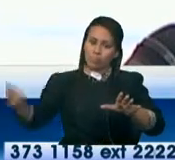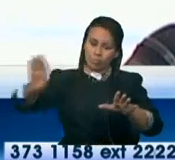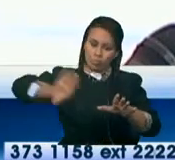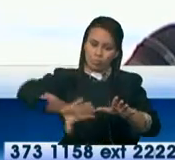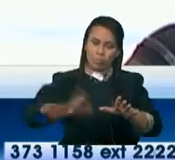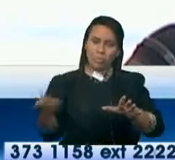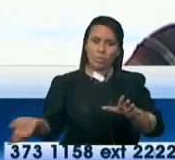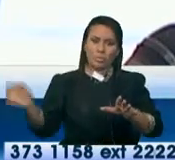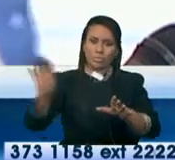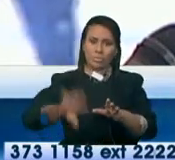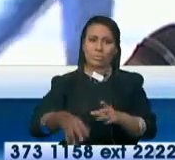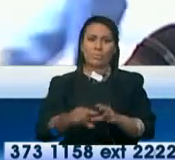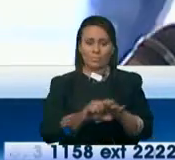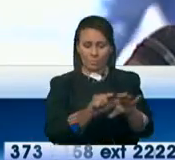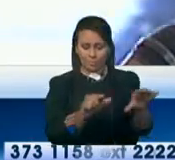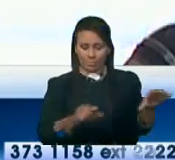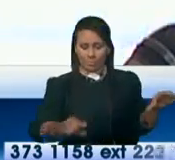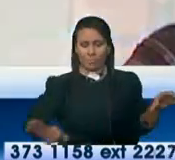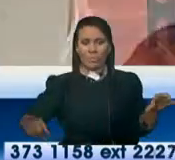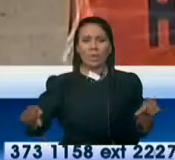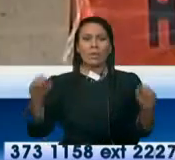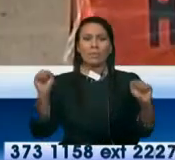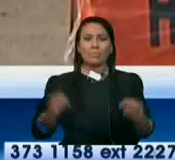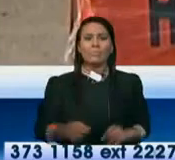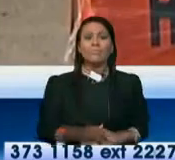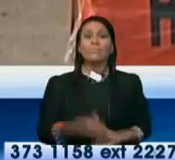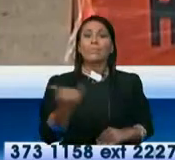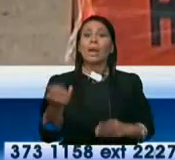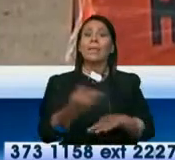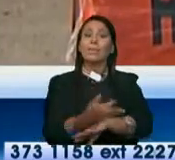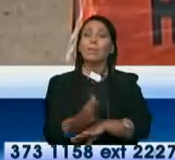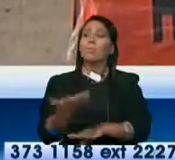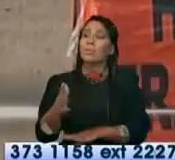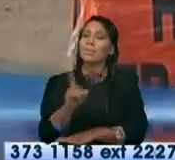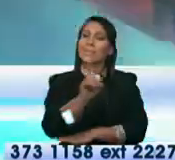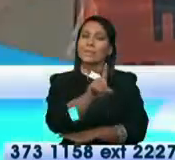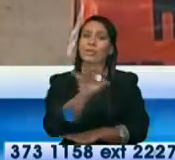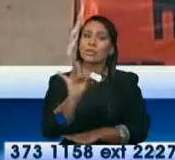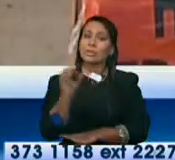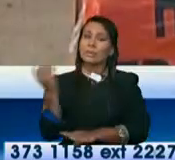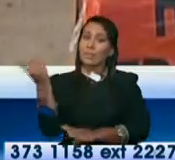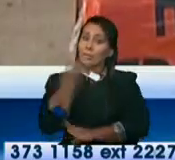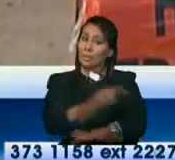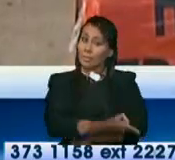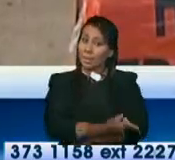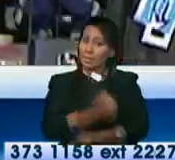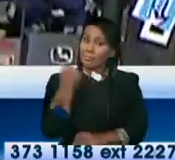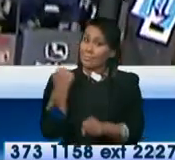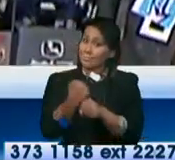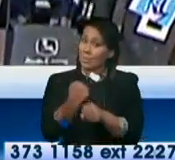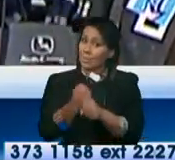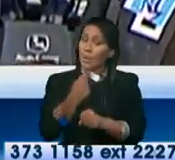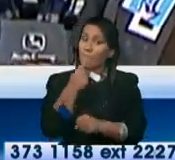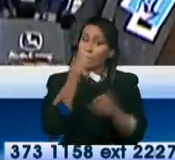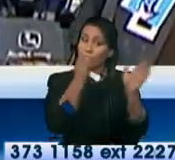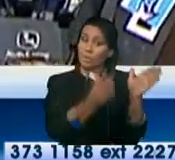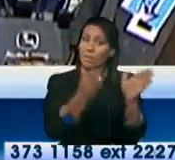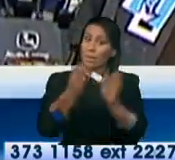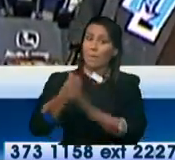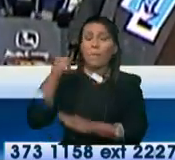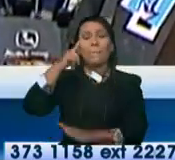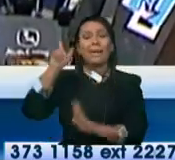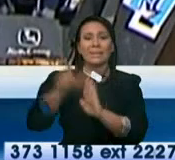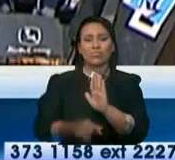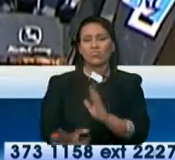calles o sumideros de agua lluvia. El plazo es de 180 días y se va a trabajar por etapas para